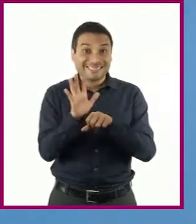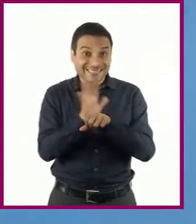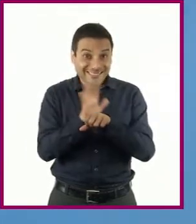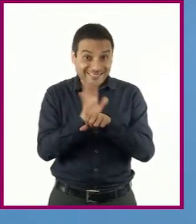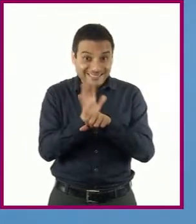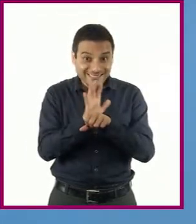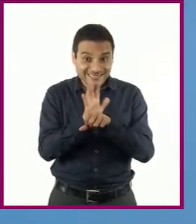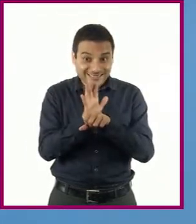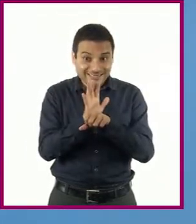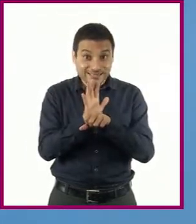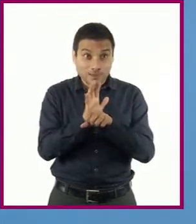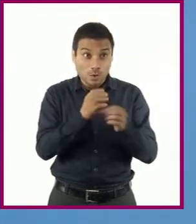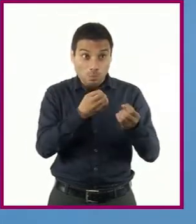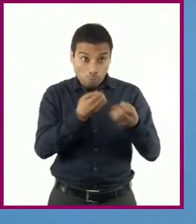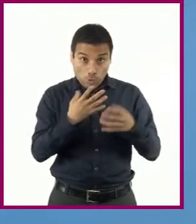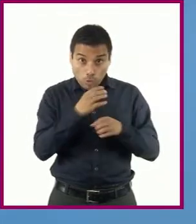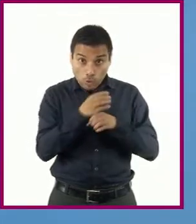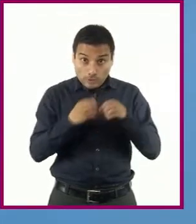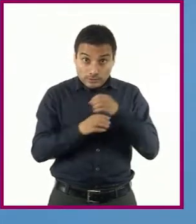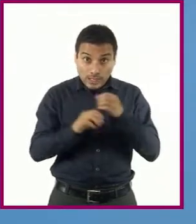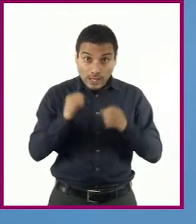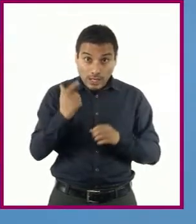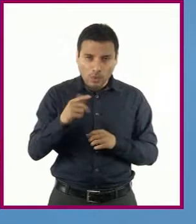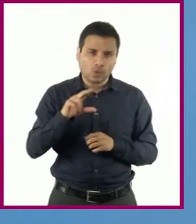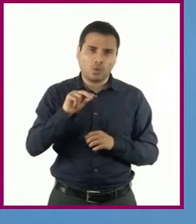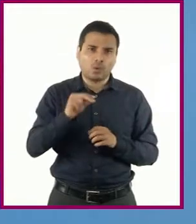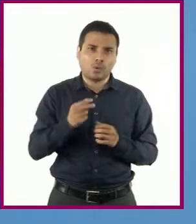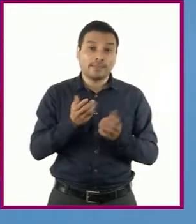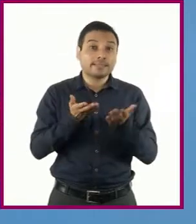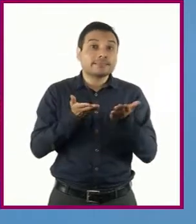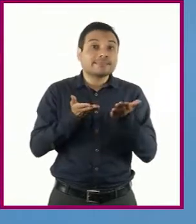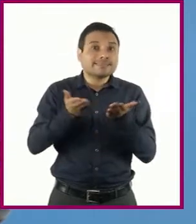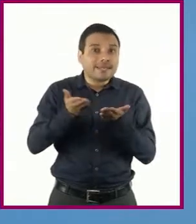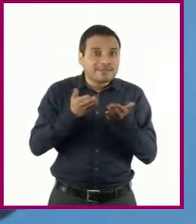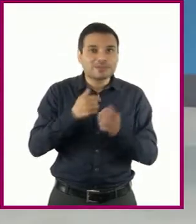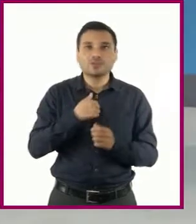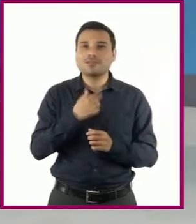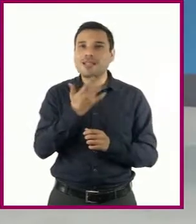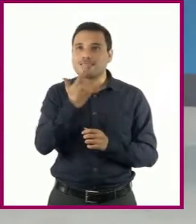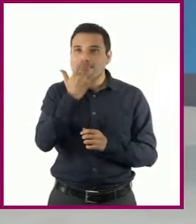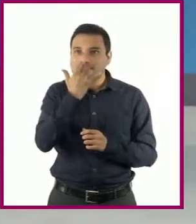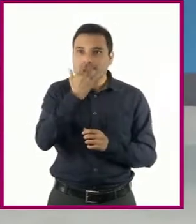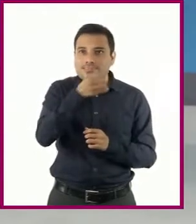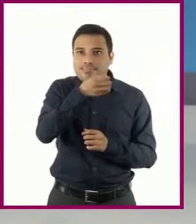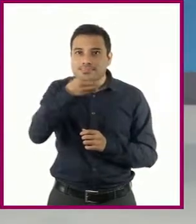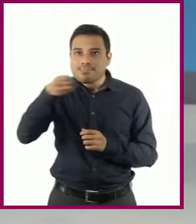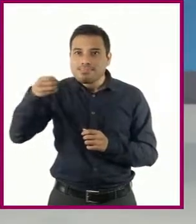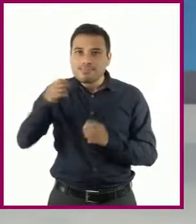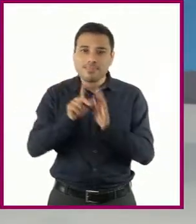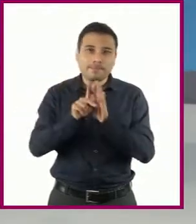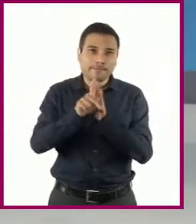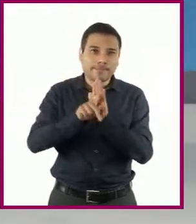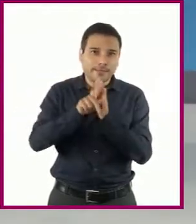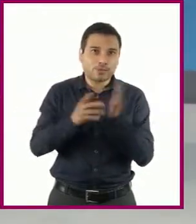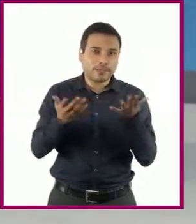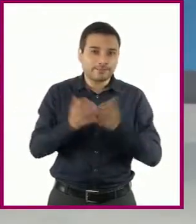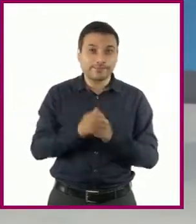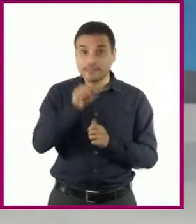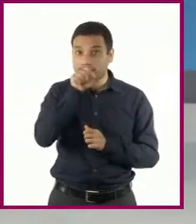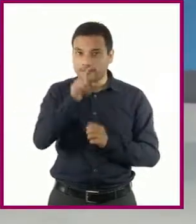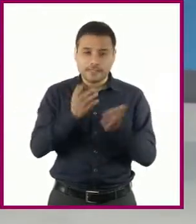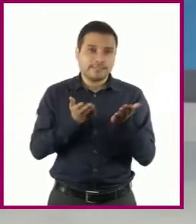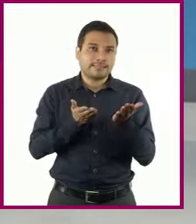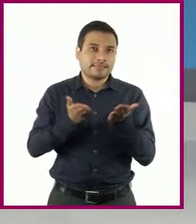película, no recibo un producto físico, sino un servicio de entretenimiento. Por otra parte, están los servicios